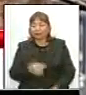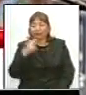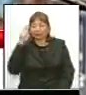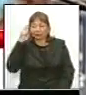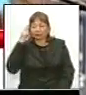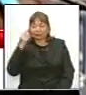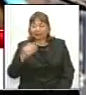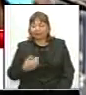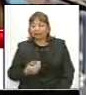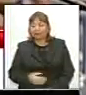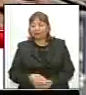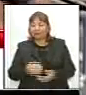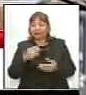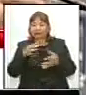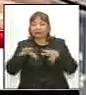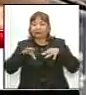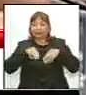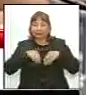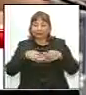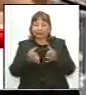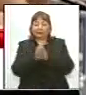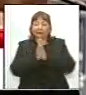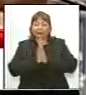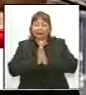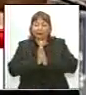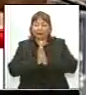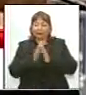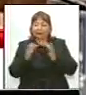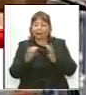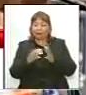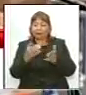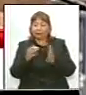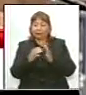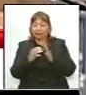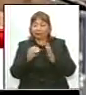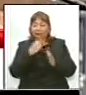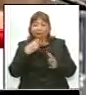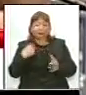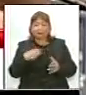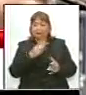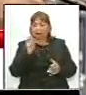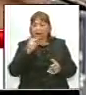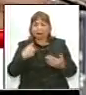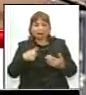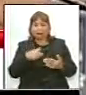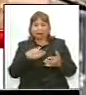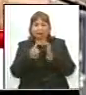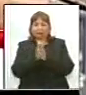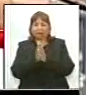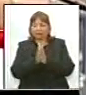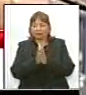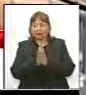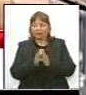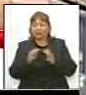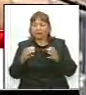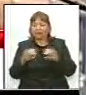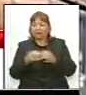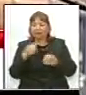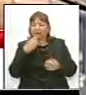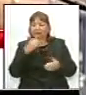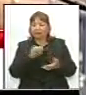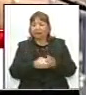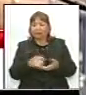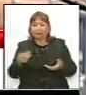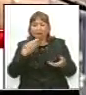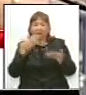Para eso se ha pedido esta convocatoria del Consejo Directivo. No hemos pedido esta convocatoria para